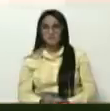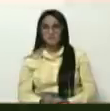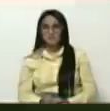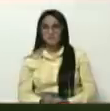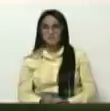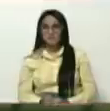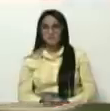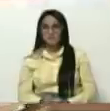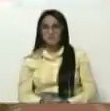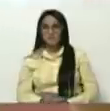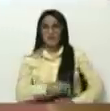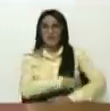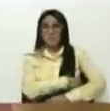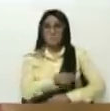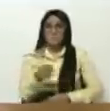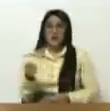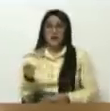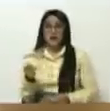Y